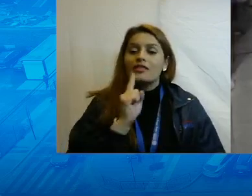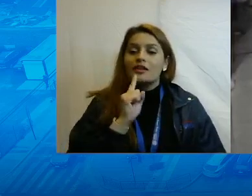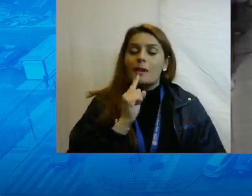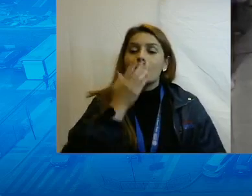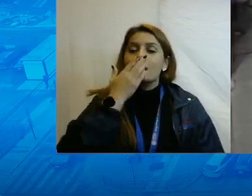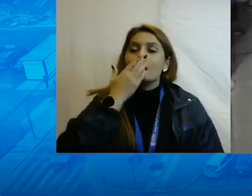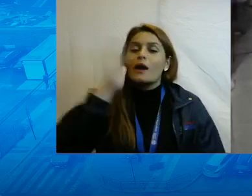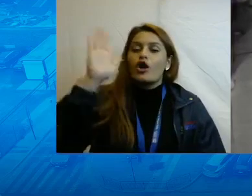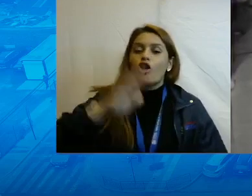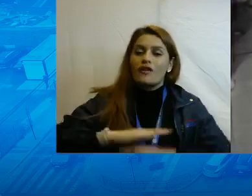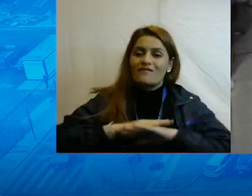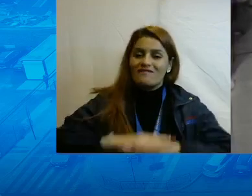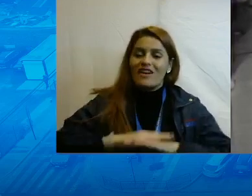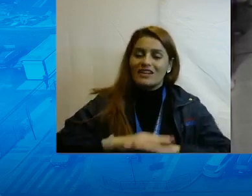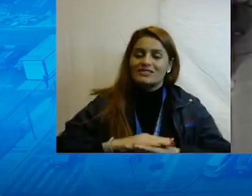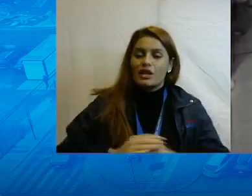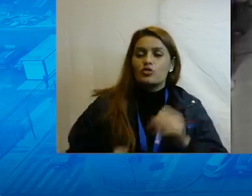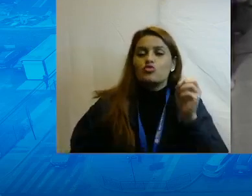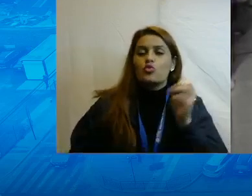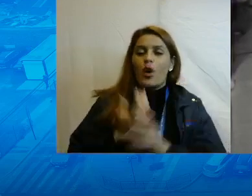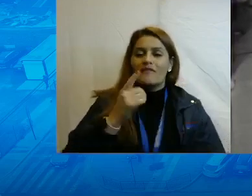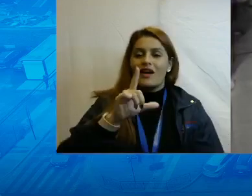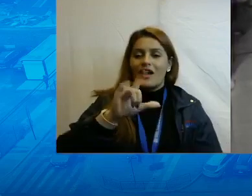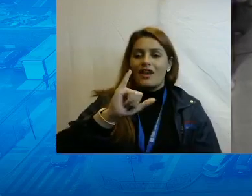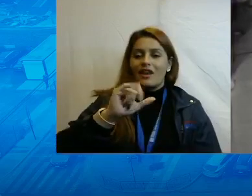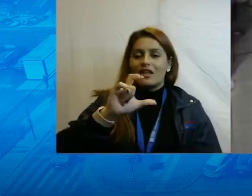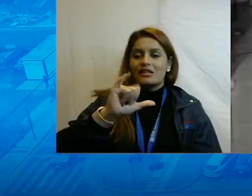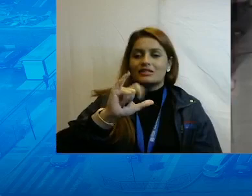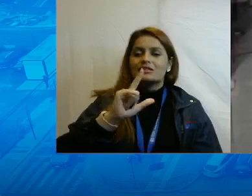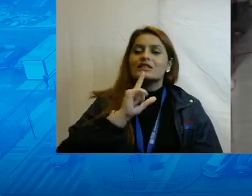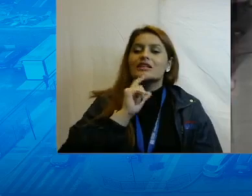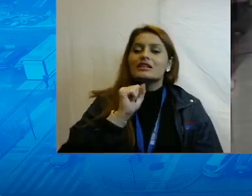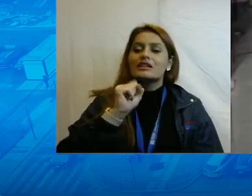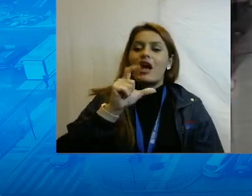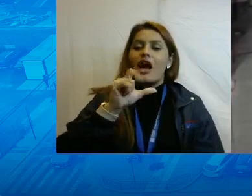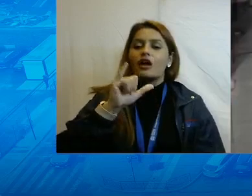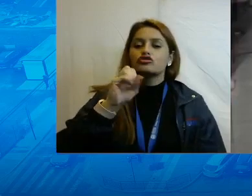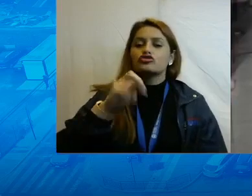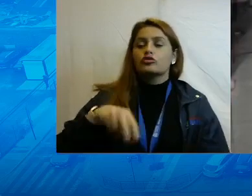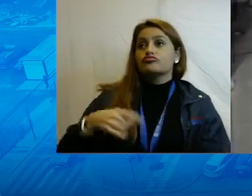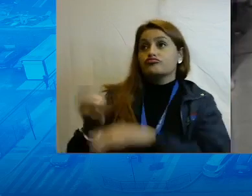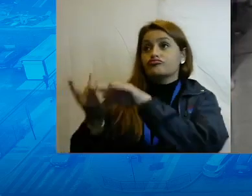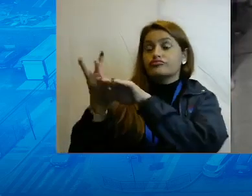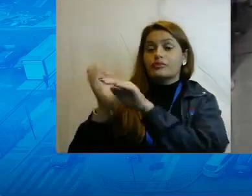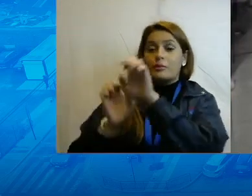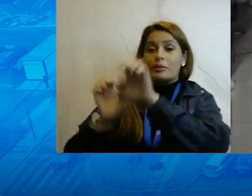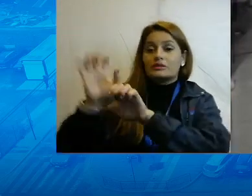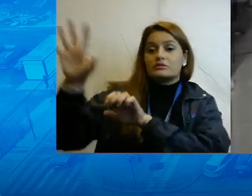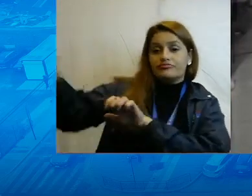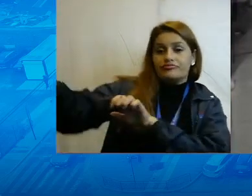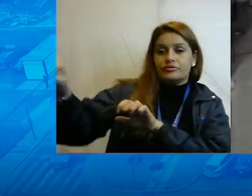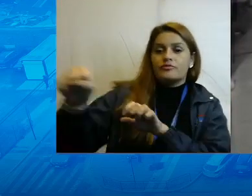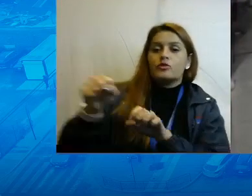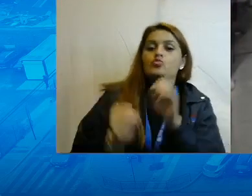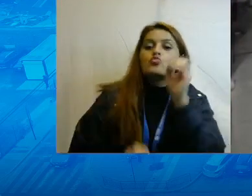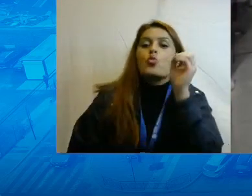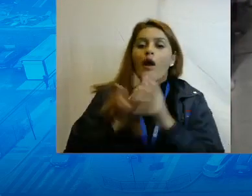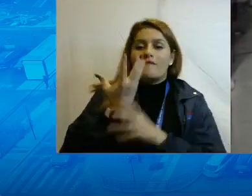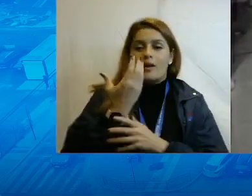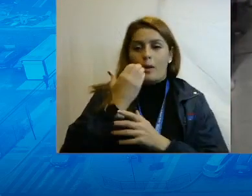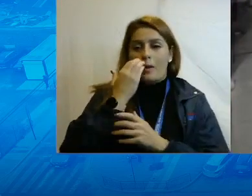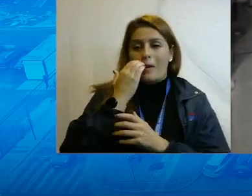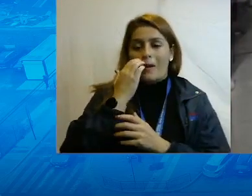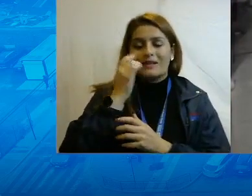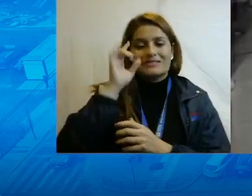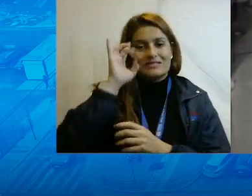bases de licitación, unos buenos términos de referencia para una nueva licitación en gestión de residuos domiciliarios. Sabemos que este